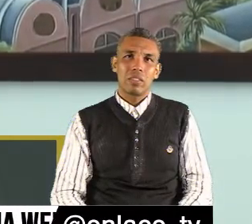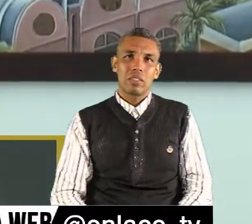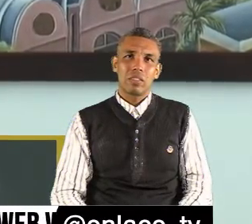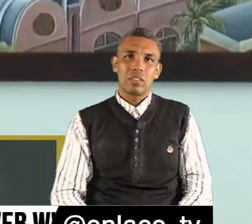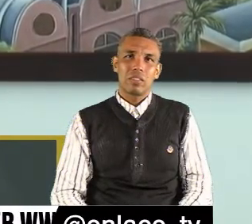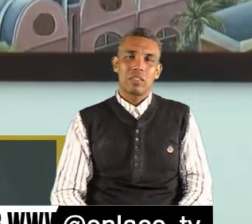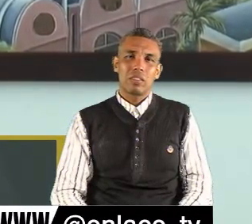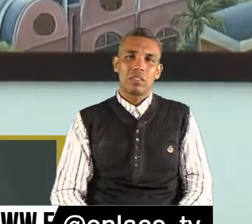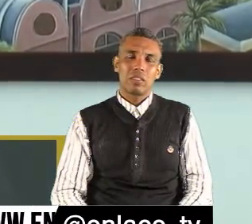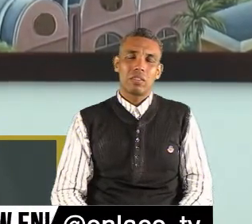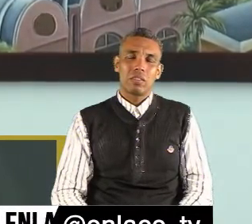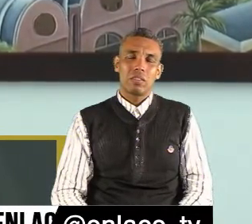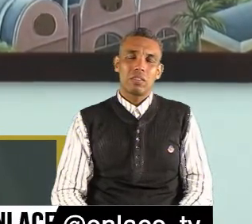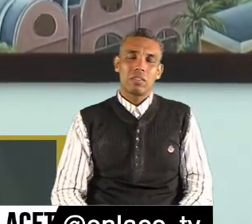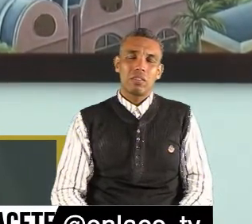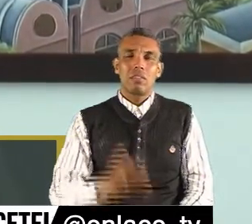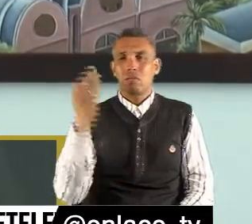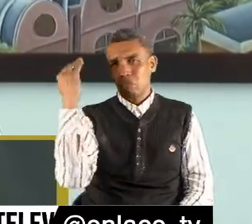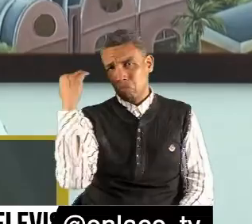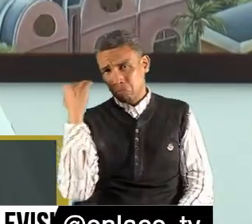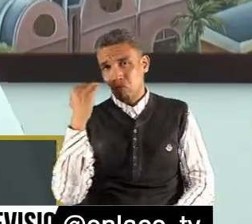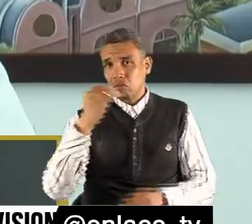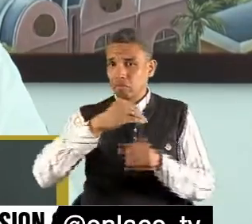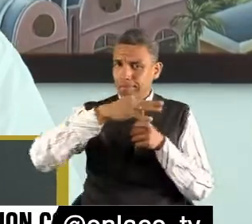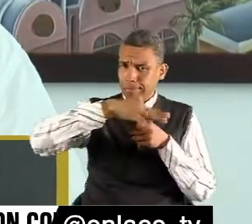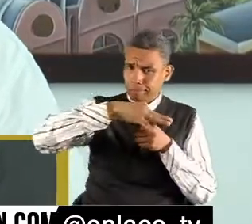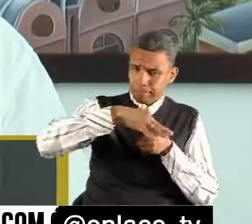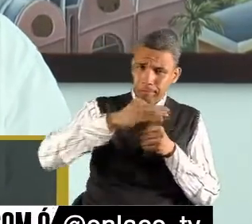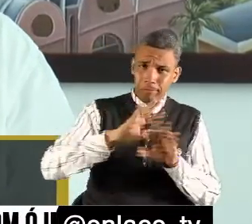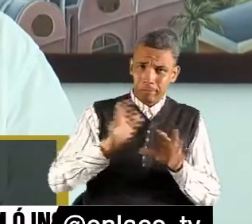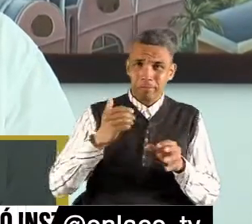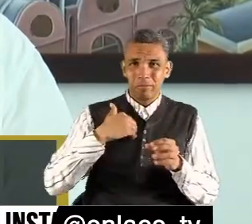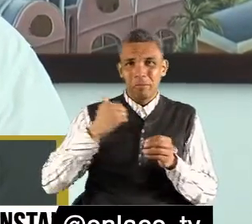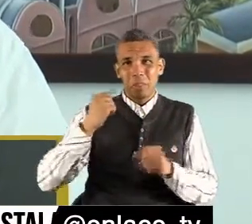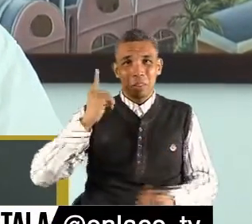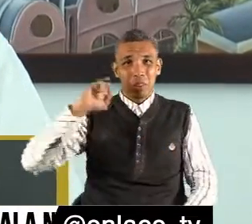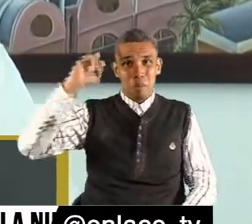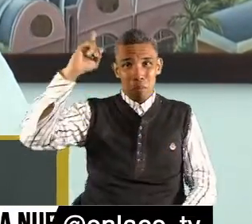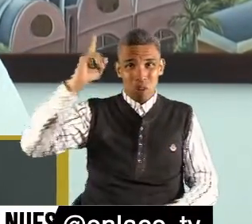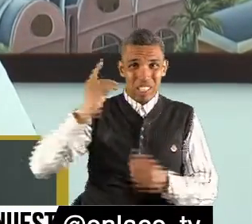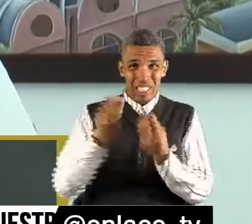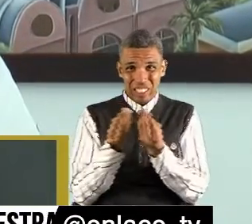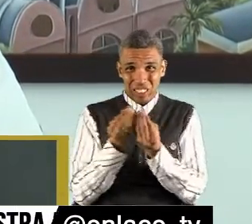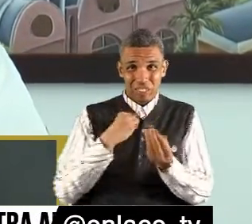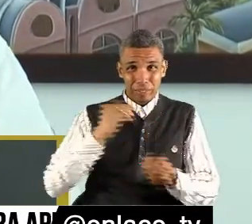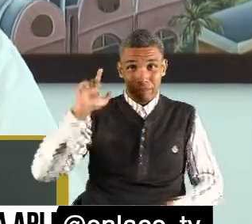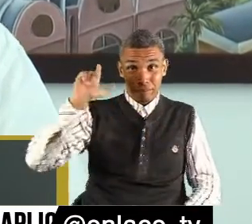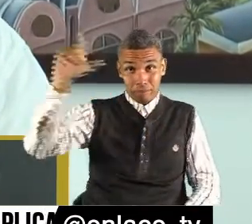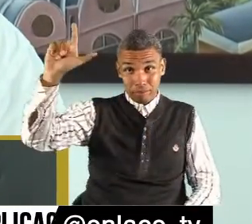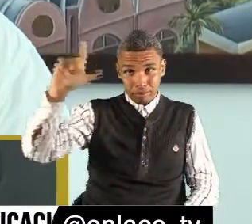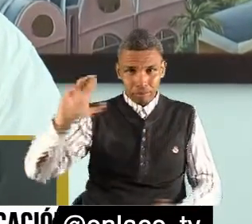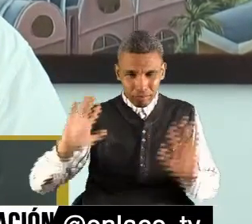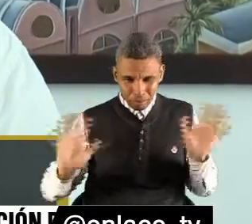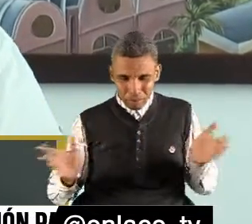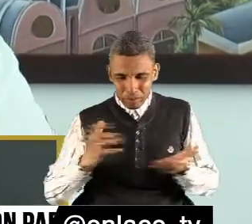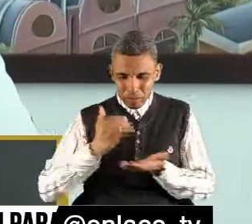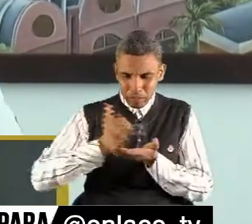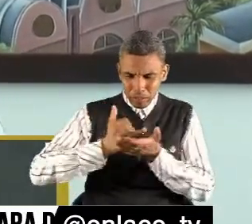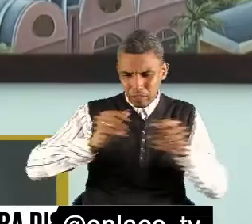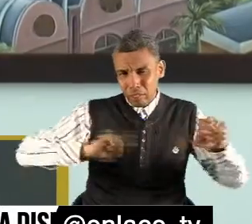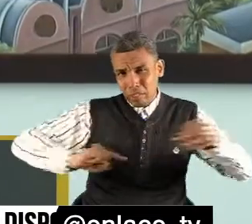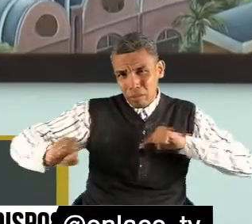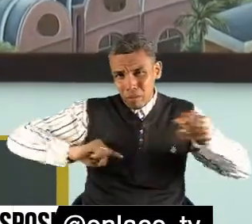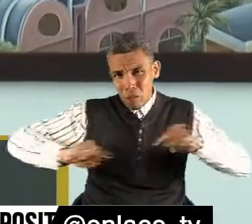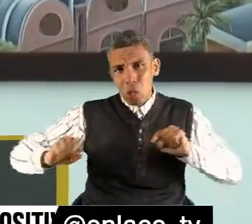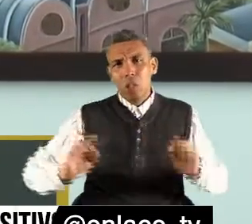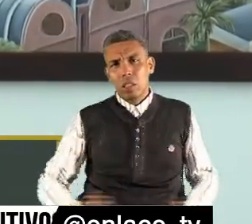de votación tanto virtual como presencial del Partido Liberal que escoge sus directivas y delegado a la Asamblea Nacional, pues buscamos